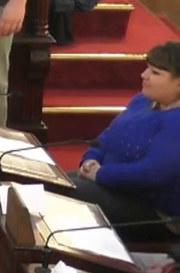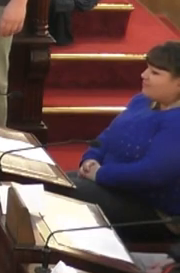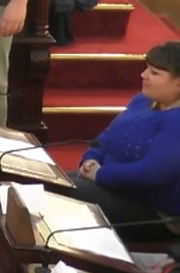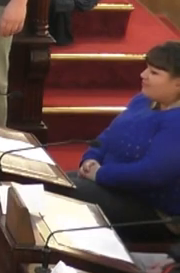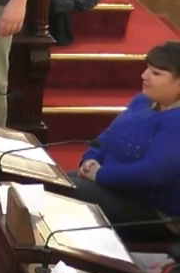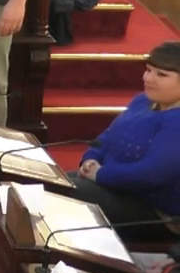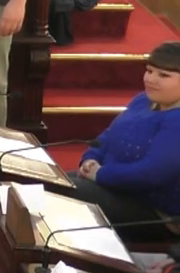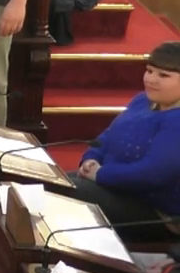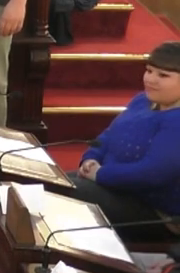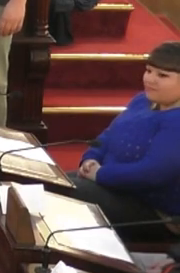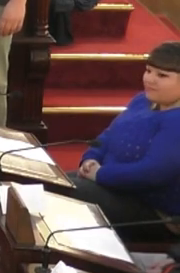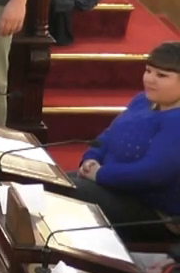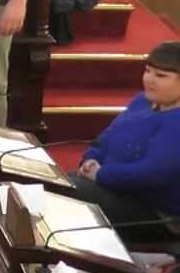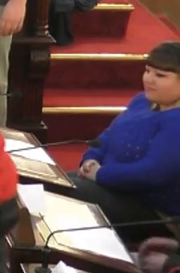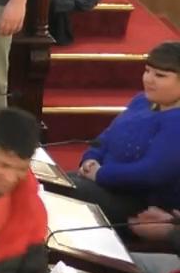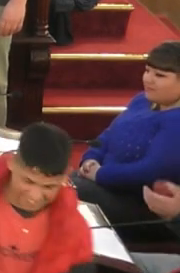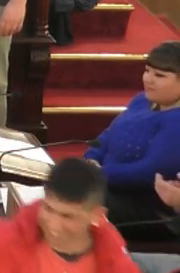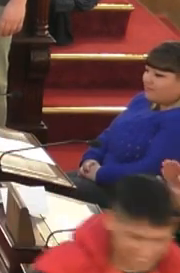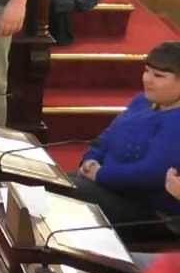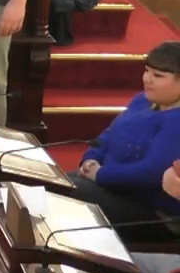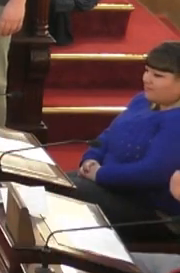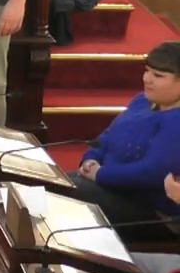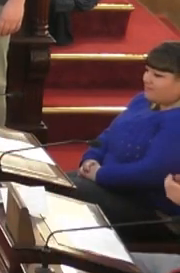Diputado Diego Segovia.